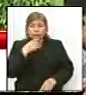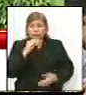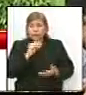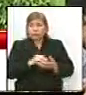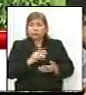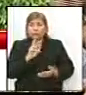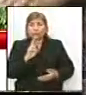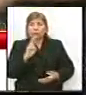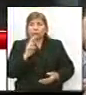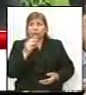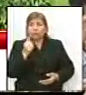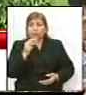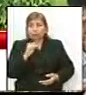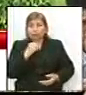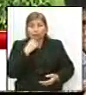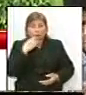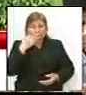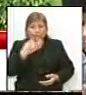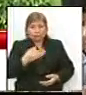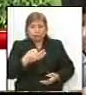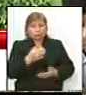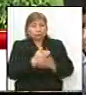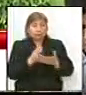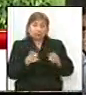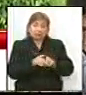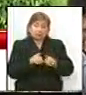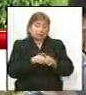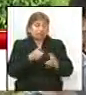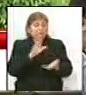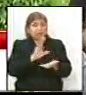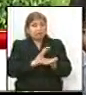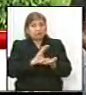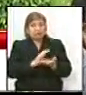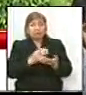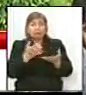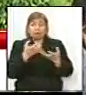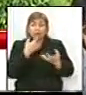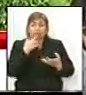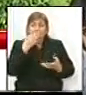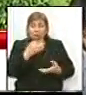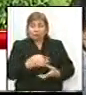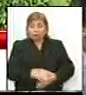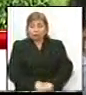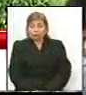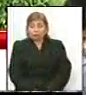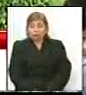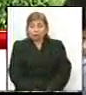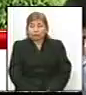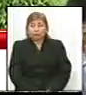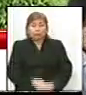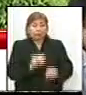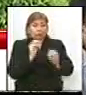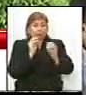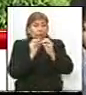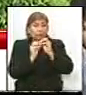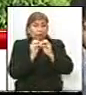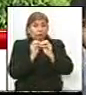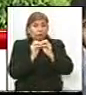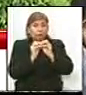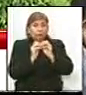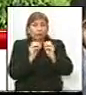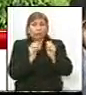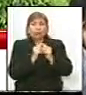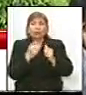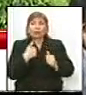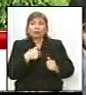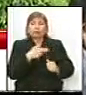Bray, estoy seguro, estás macho en Capital también. Quisiéramos la pronta solución donde